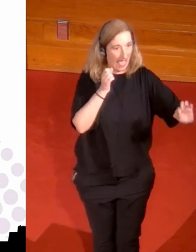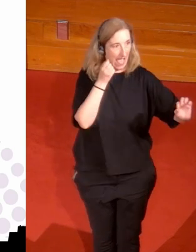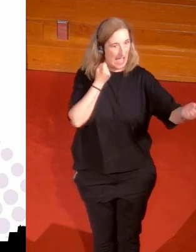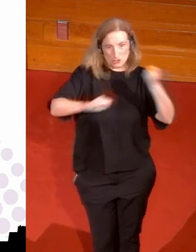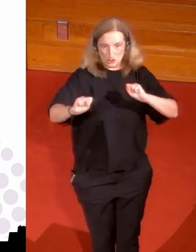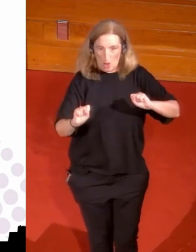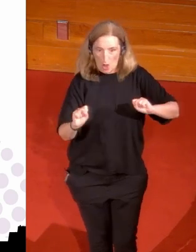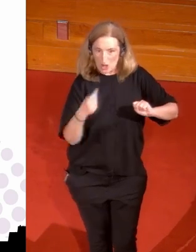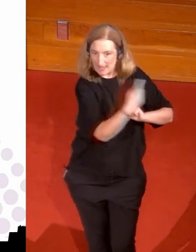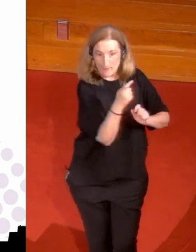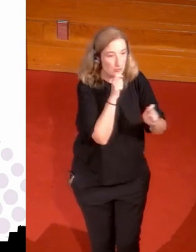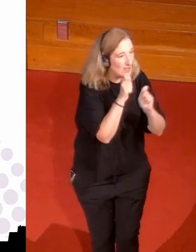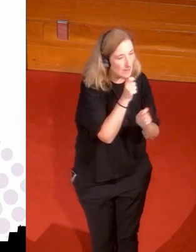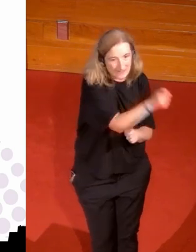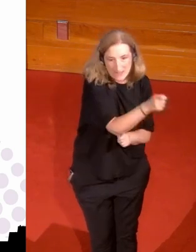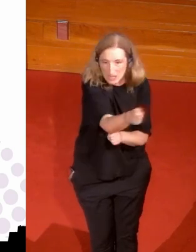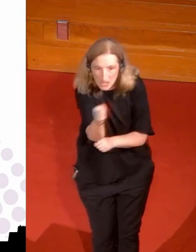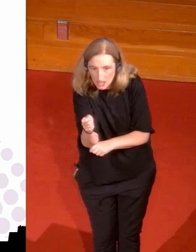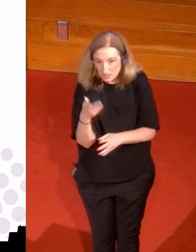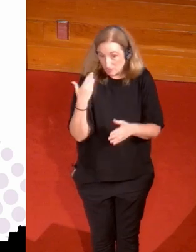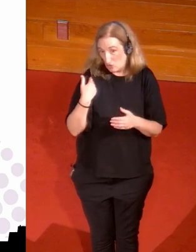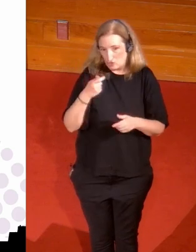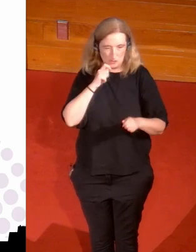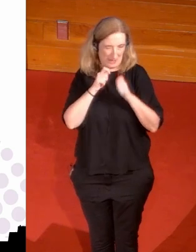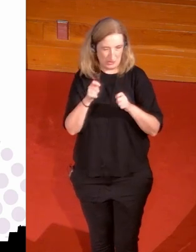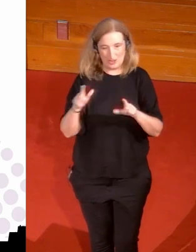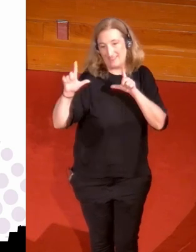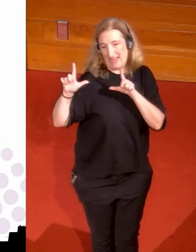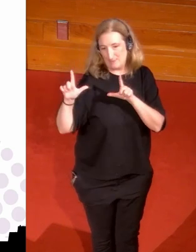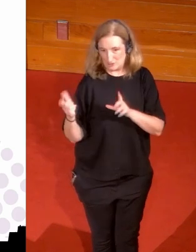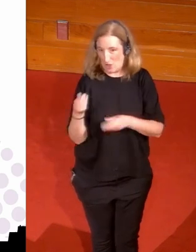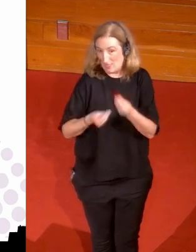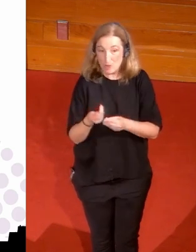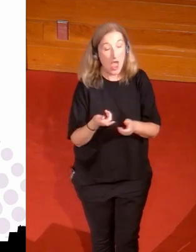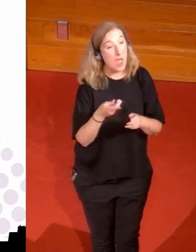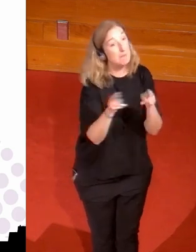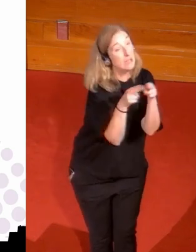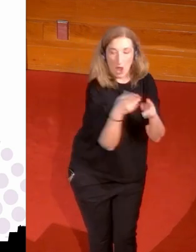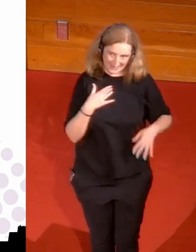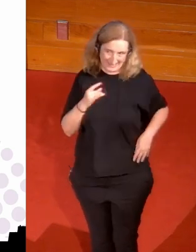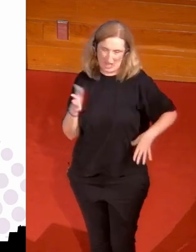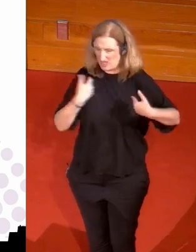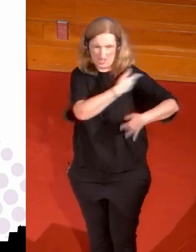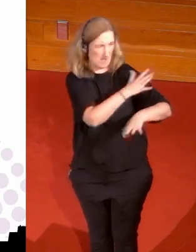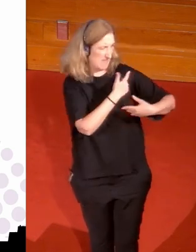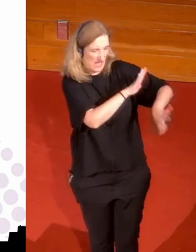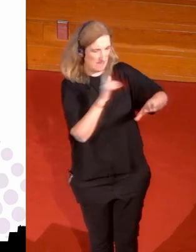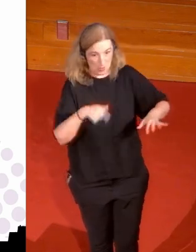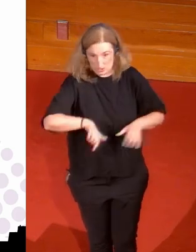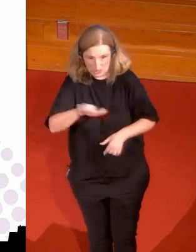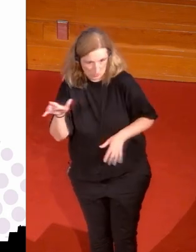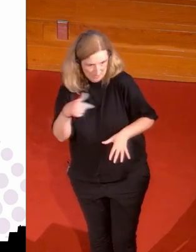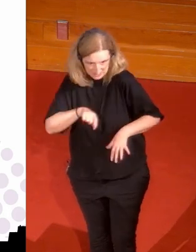verdad os lo digo O sea tú aquí eso que hacemos tanto los sobre todo los de televisión no le importa que le haga una pregunta Ay a mí déjame en paz no sé no sé